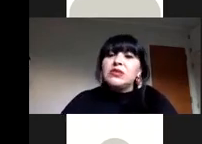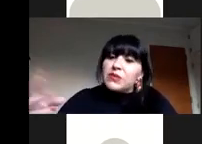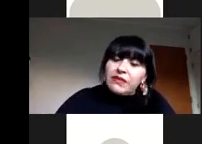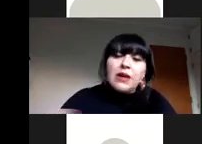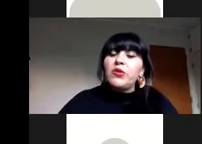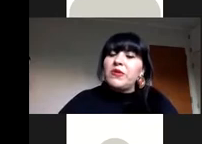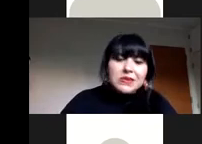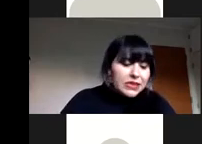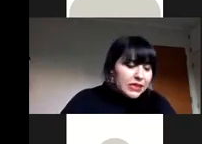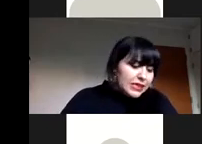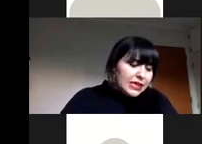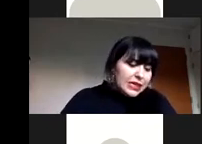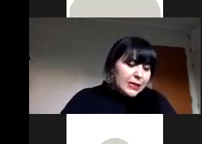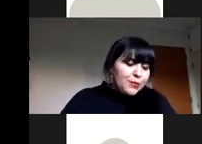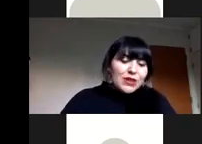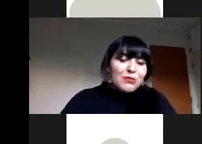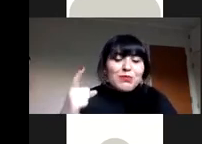Ñuñoa, también hablaba de Providencia.